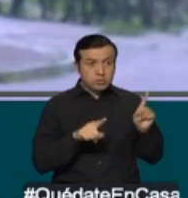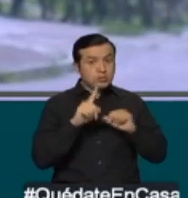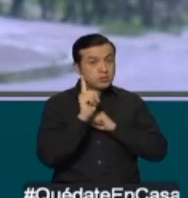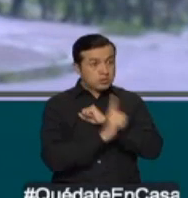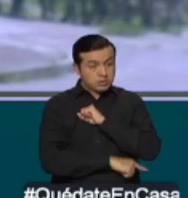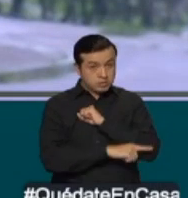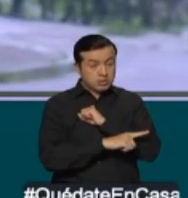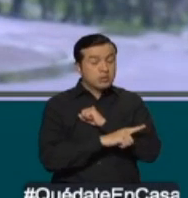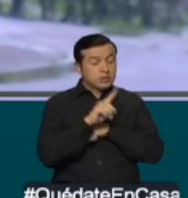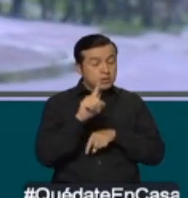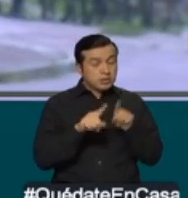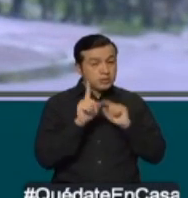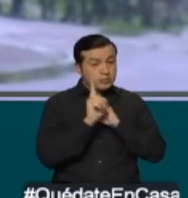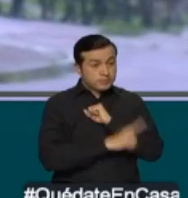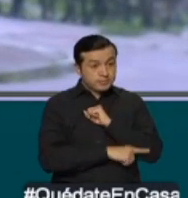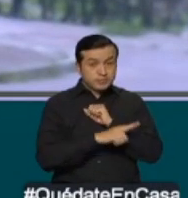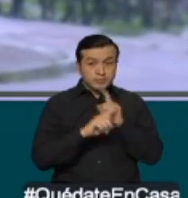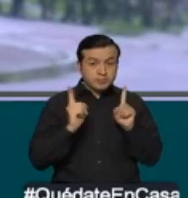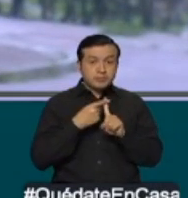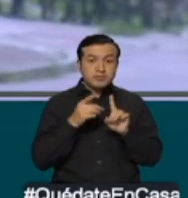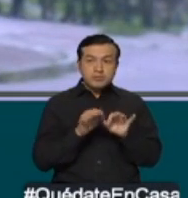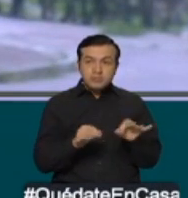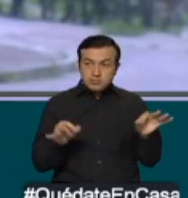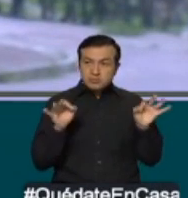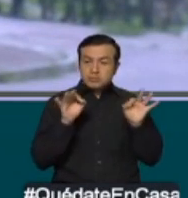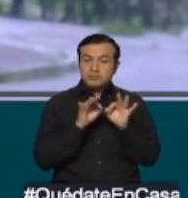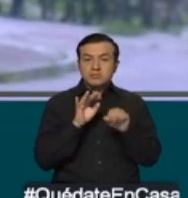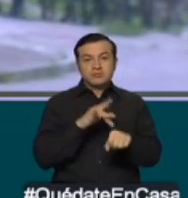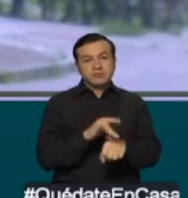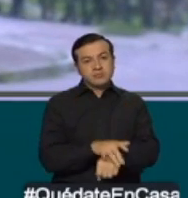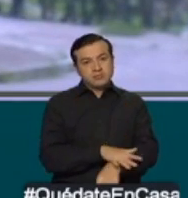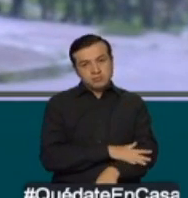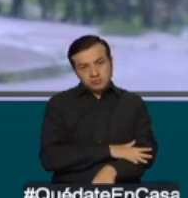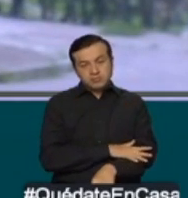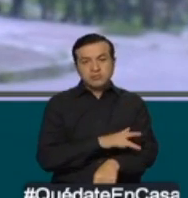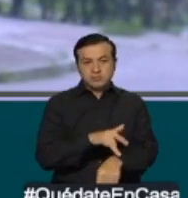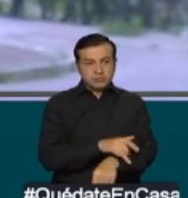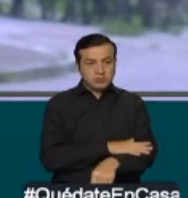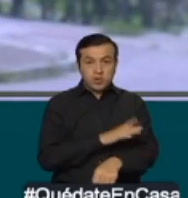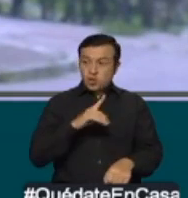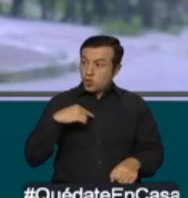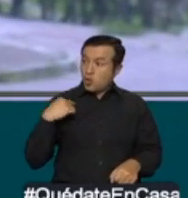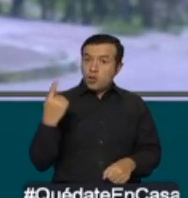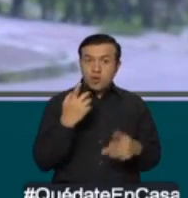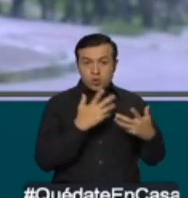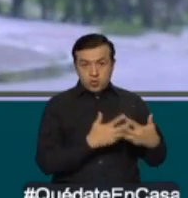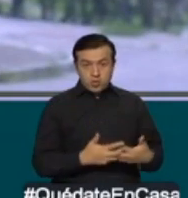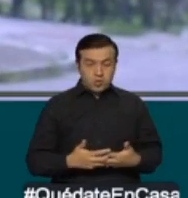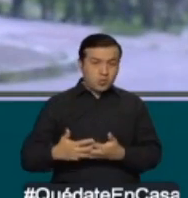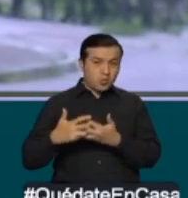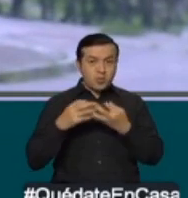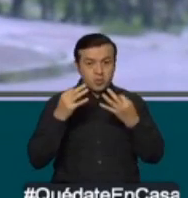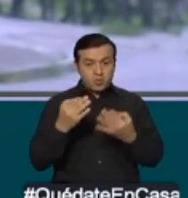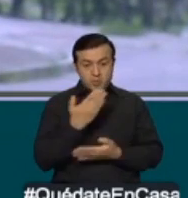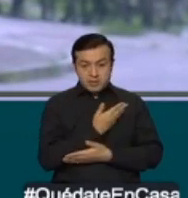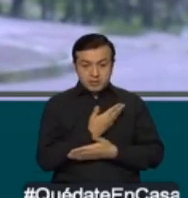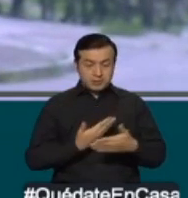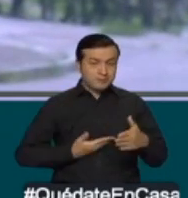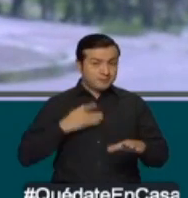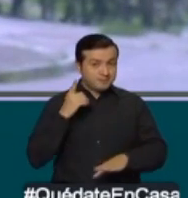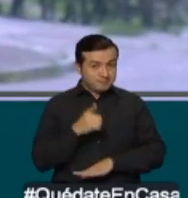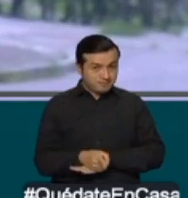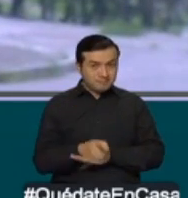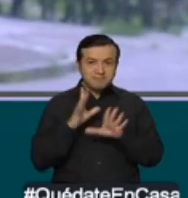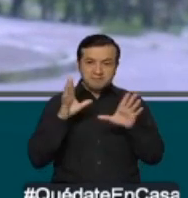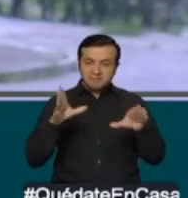habrá disposiciones pero creo que lo primero que tenemos que hacer es generar conciencia juntos todos cumpliendo las disposiciones del presidente de la republica